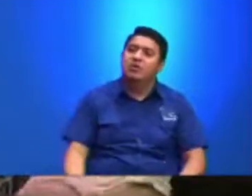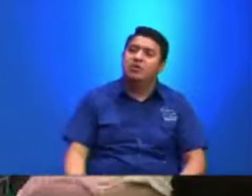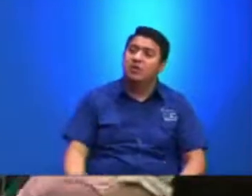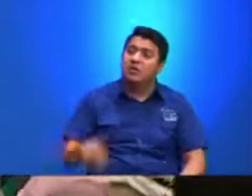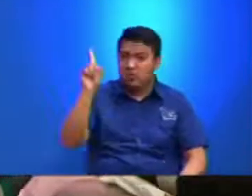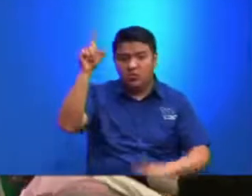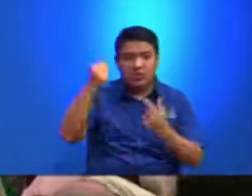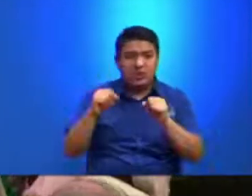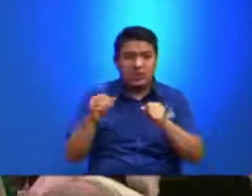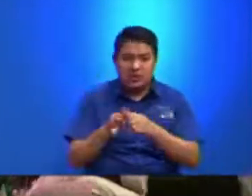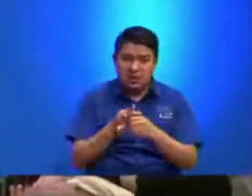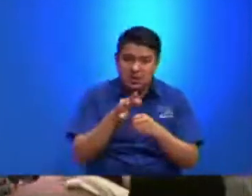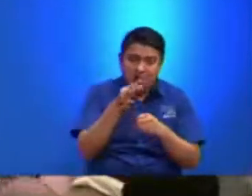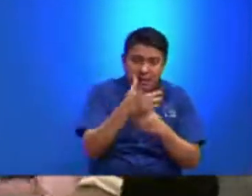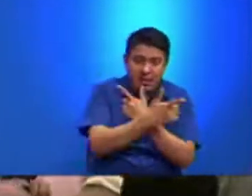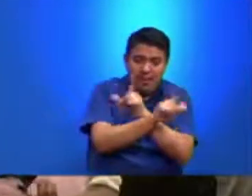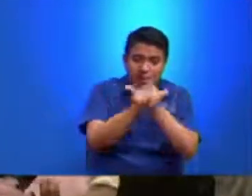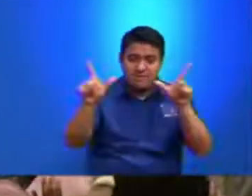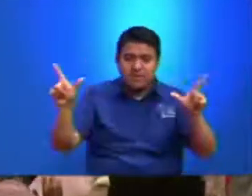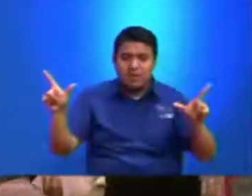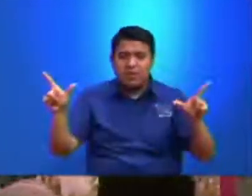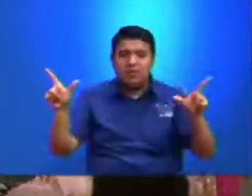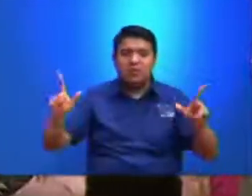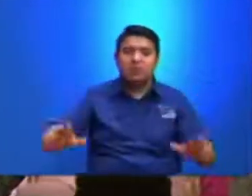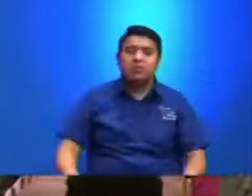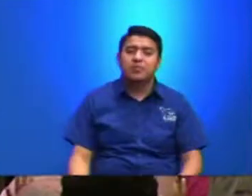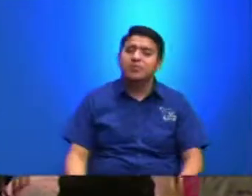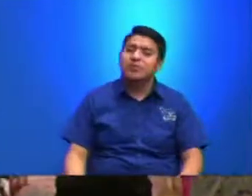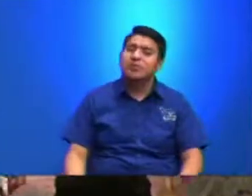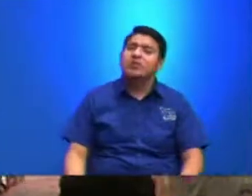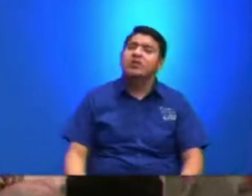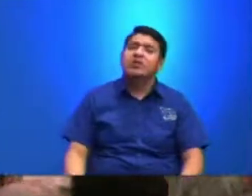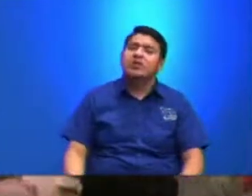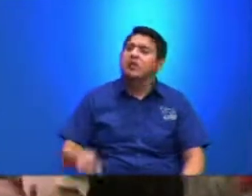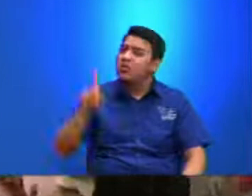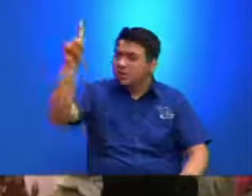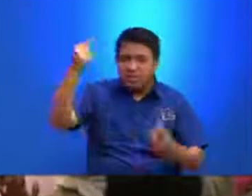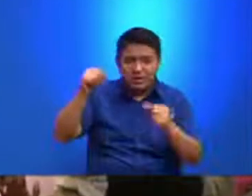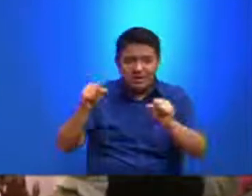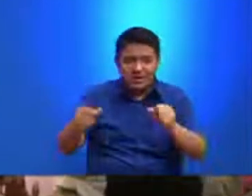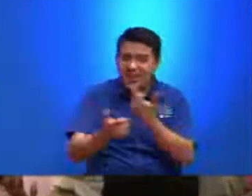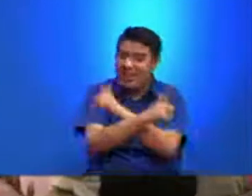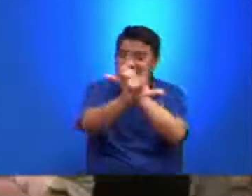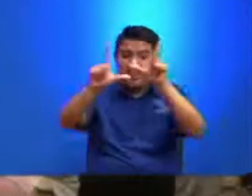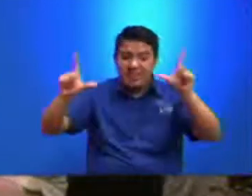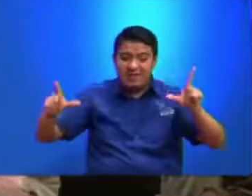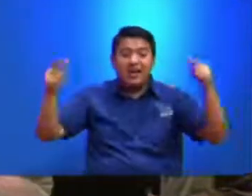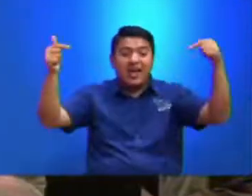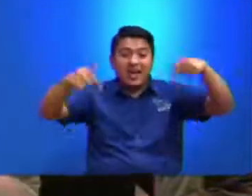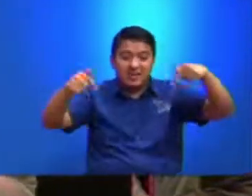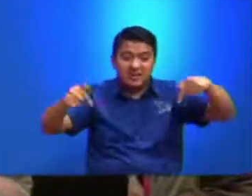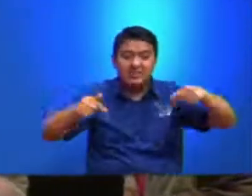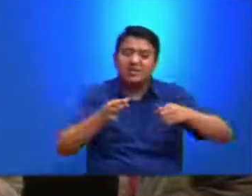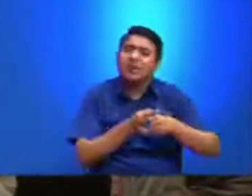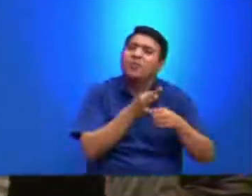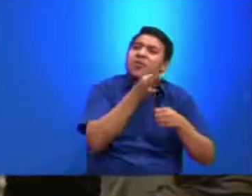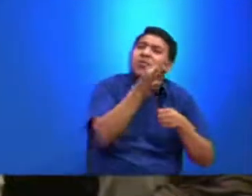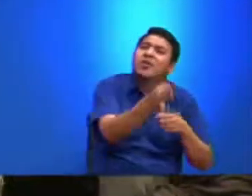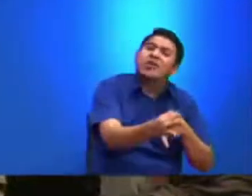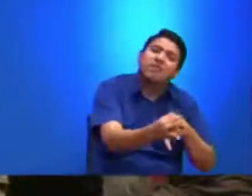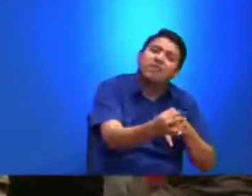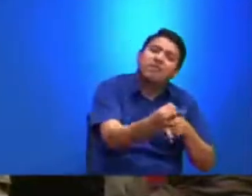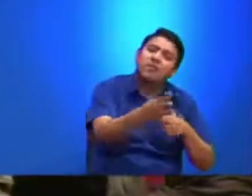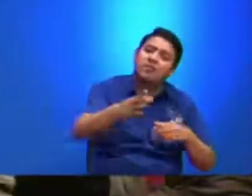Haz libre a tu pueblo, Señor. Haz libre a tu pueblo, Señor, en el nombre poderoso de